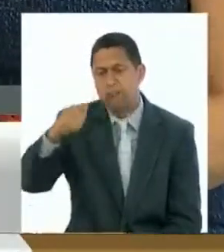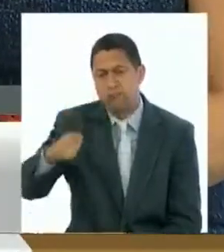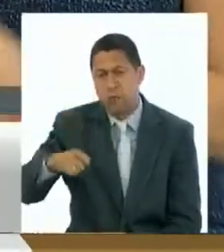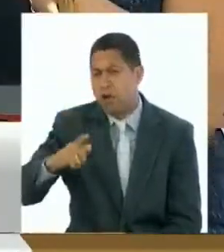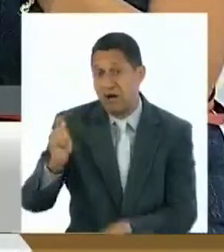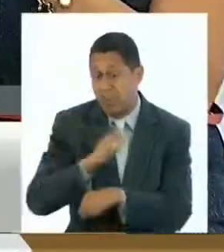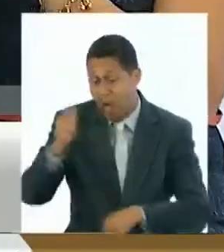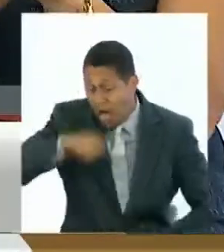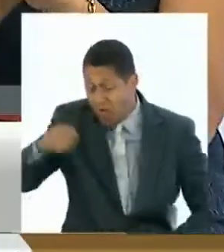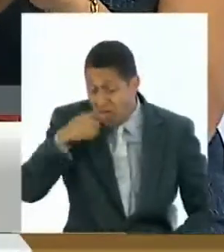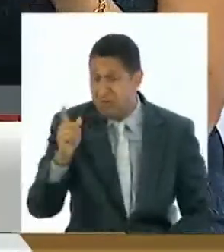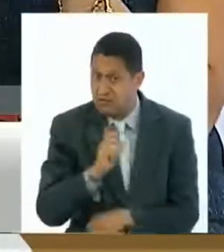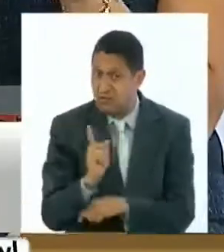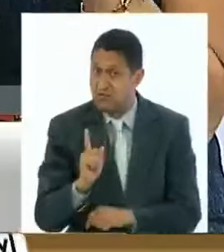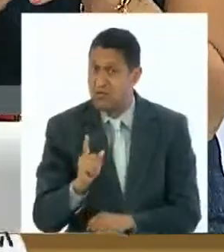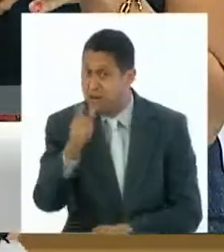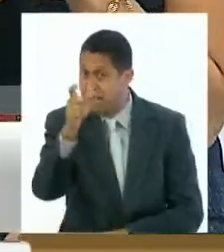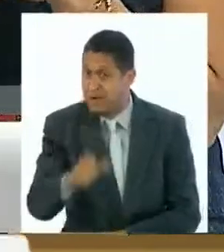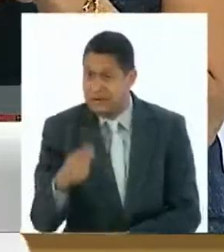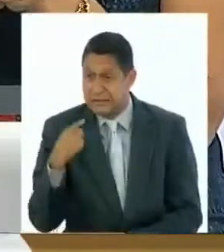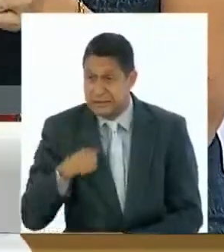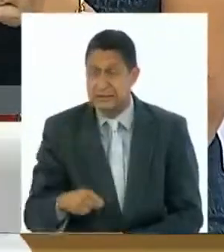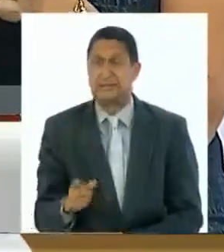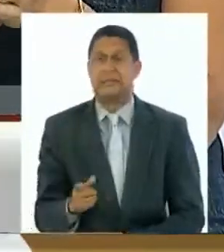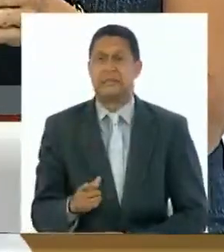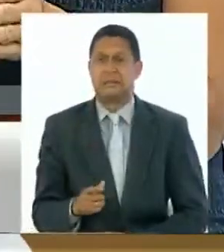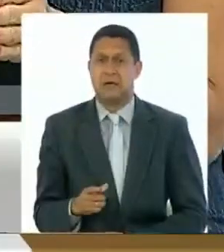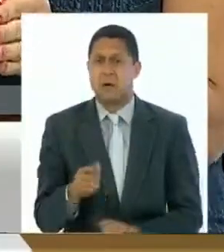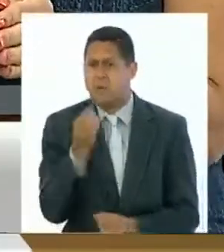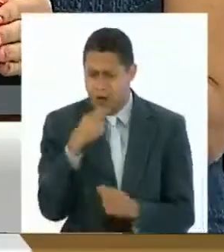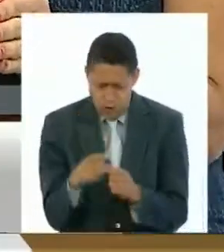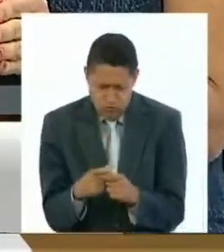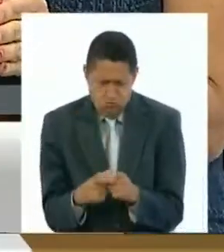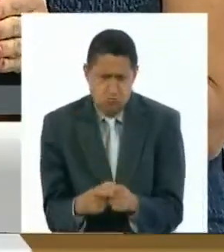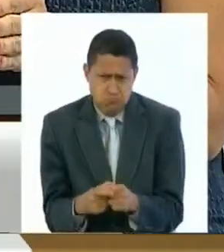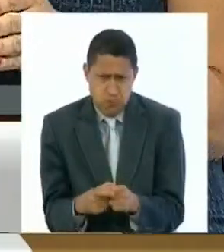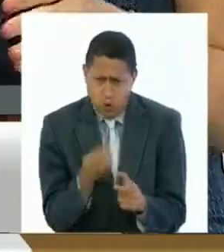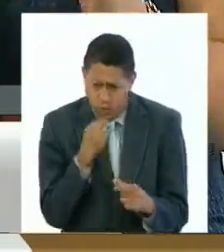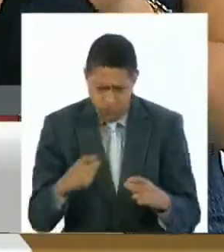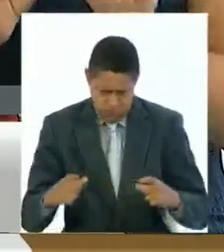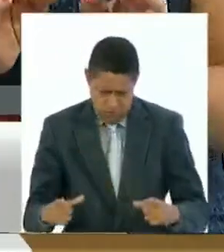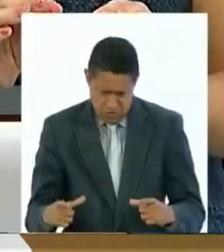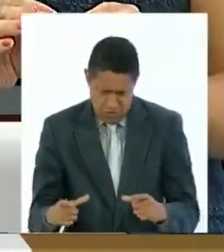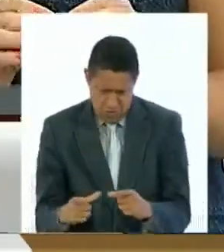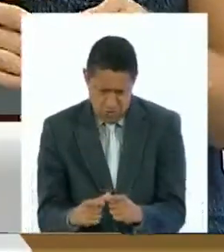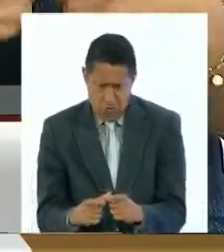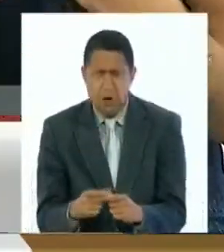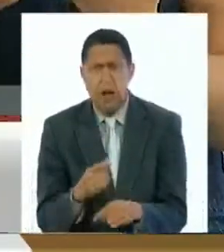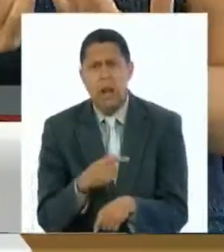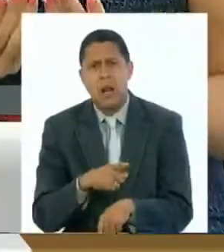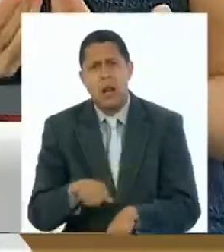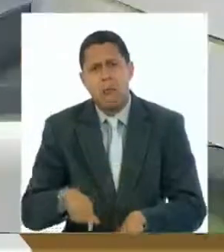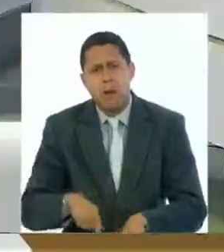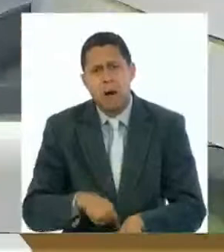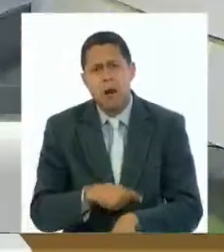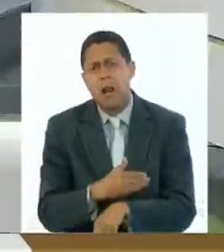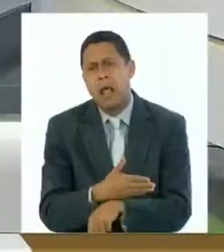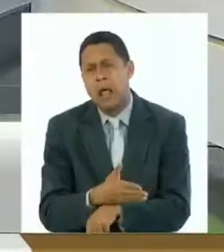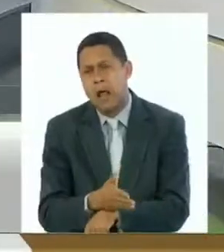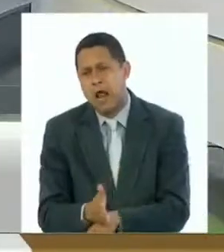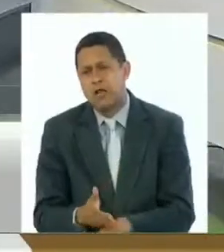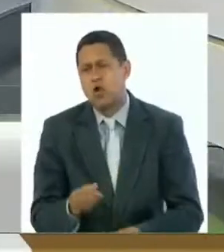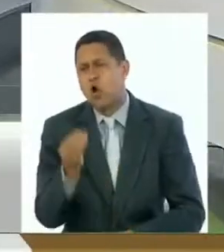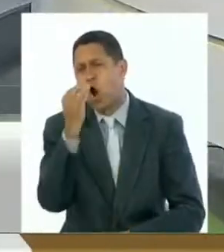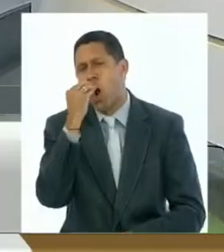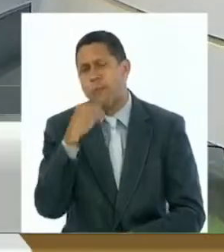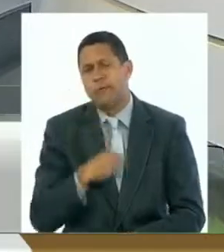ayudar mucho en los pacientes que tienen que tener porciones tan pequeñas de comida. El comer más lento les va a ayudar a sentirse